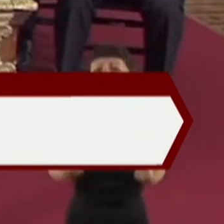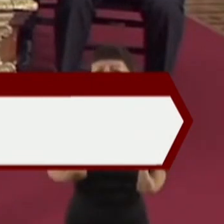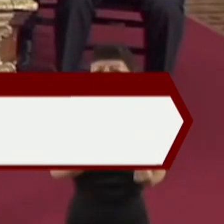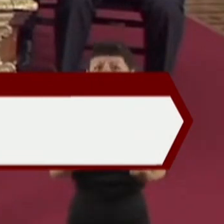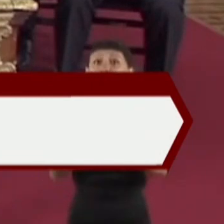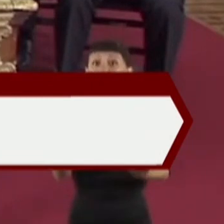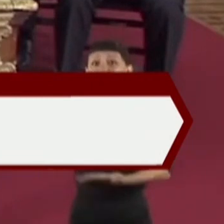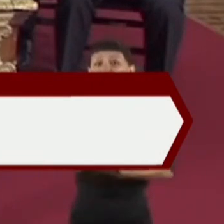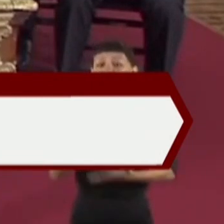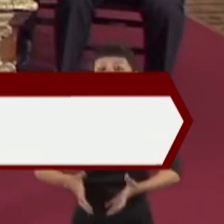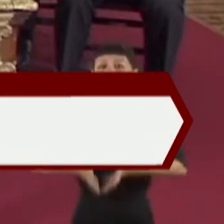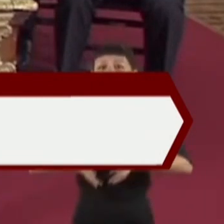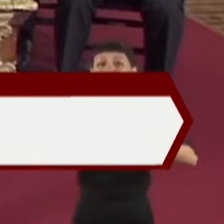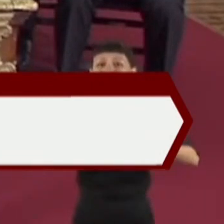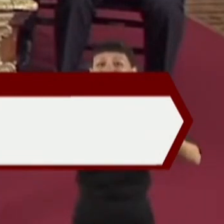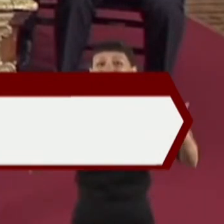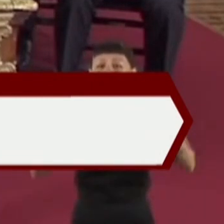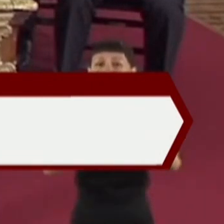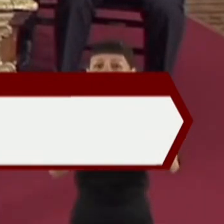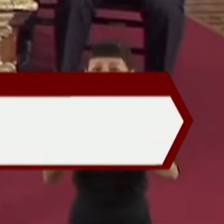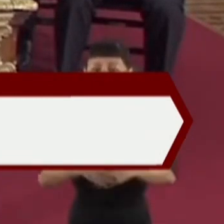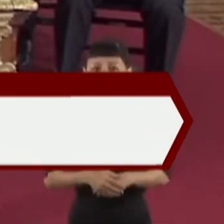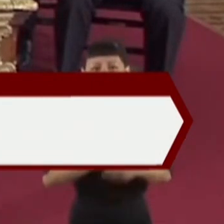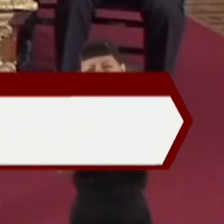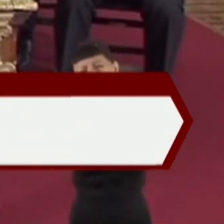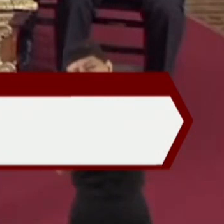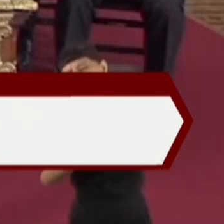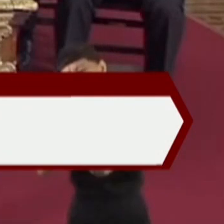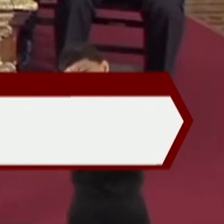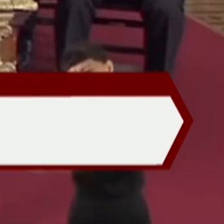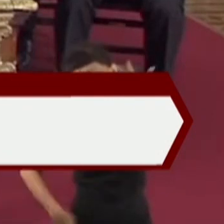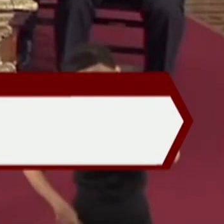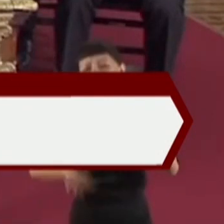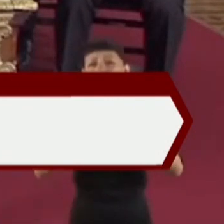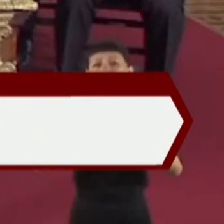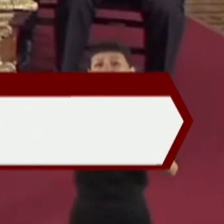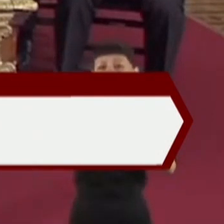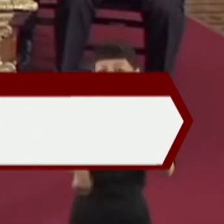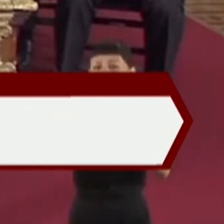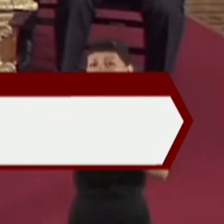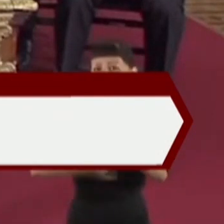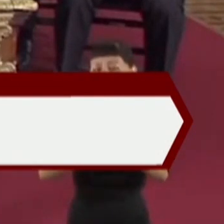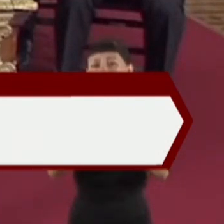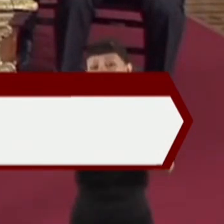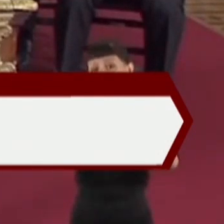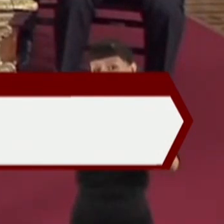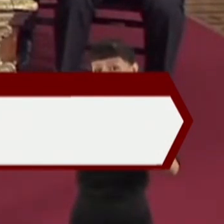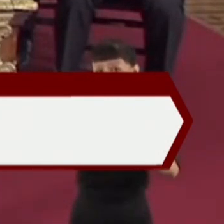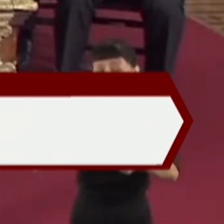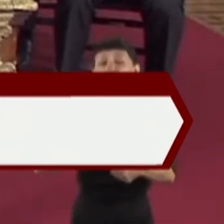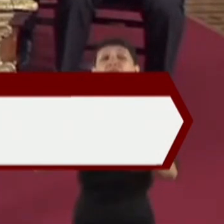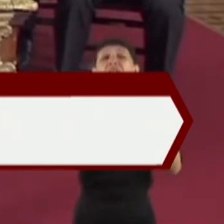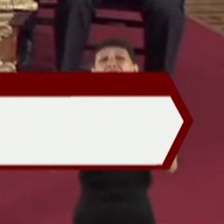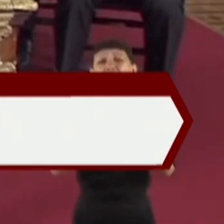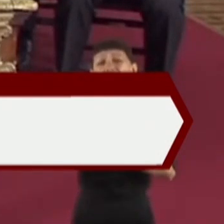sus servicios. Y en el caso de las paritarias, ya hay movimientos de muchos gremios que han cerrado paritarias,